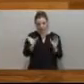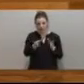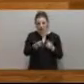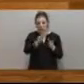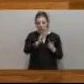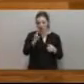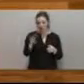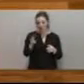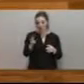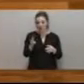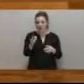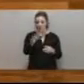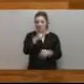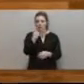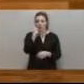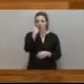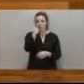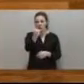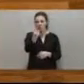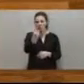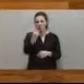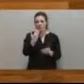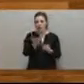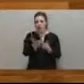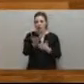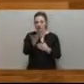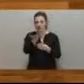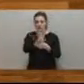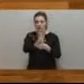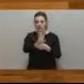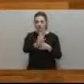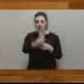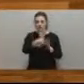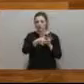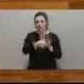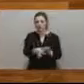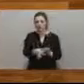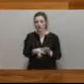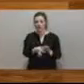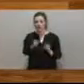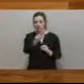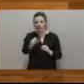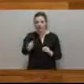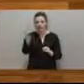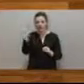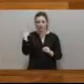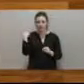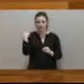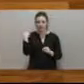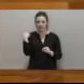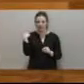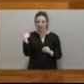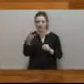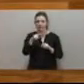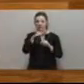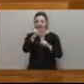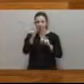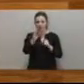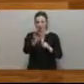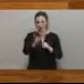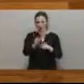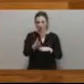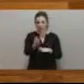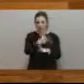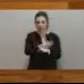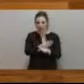Popular apoyaremos esta moción subsiguiente. La semana pasada, en la interpelación previa, el